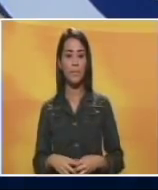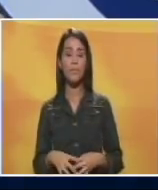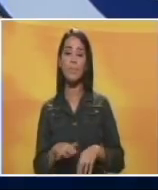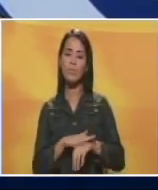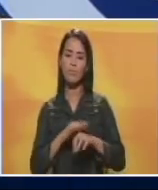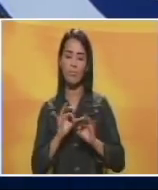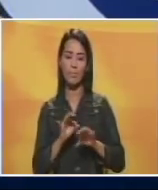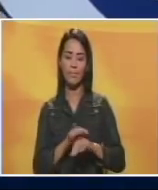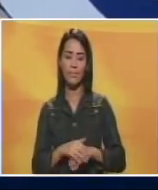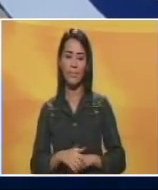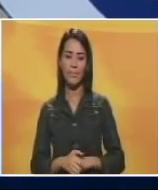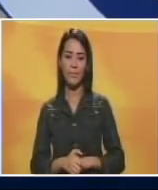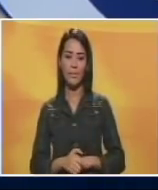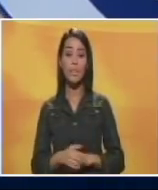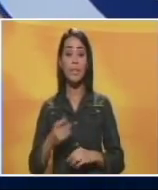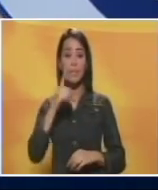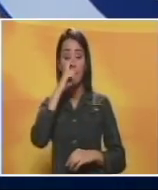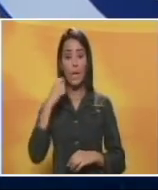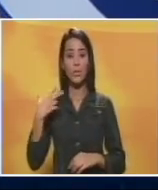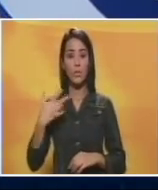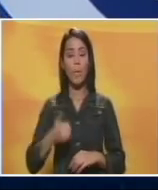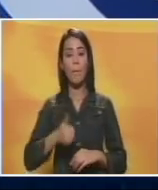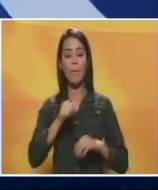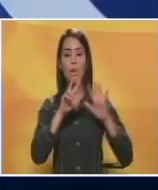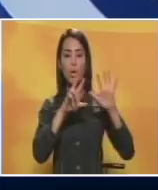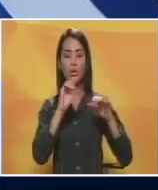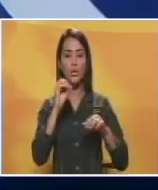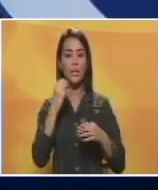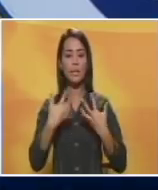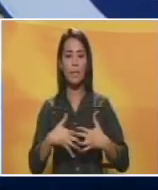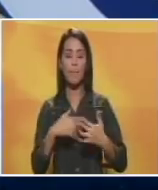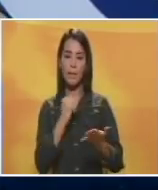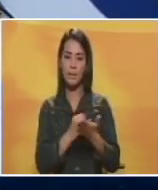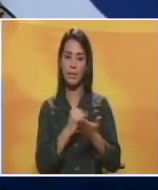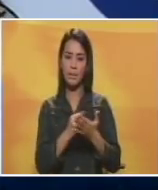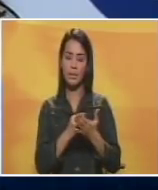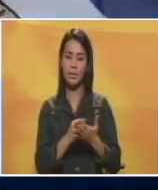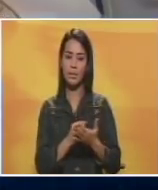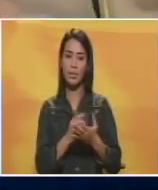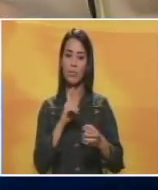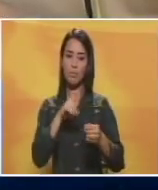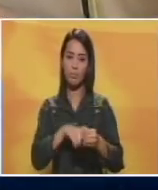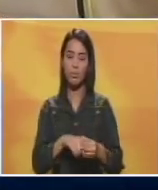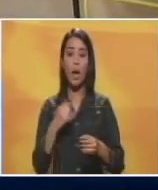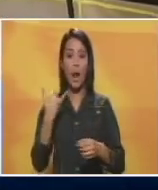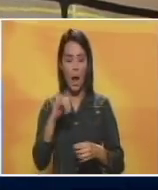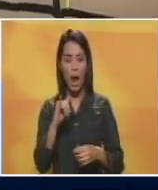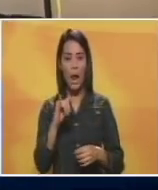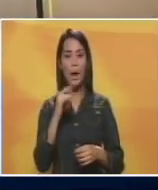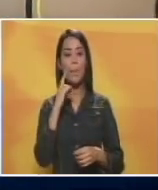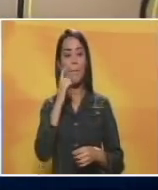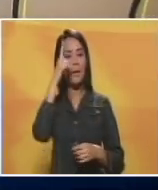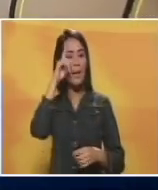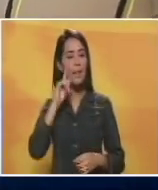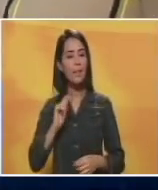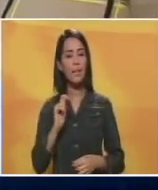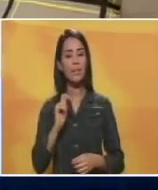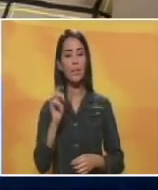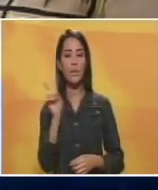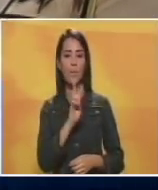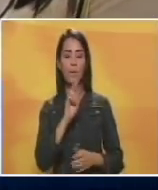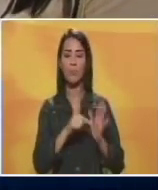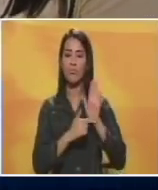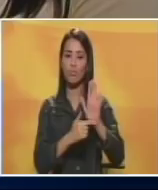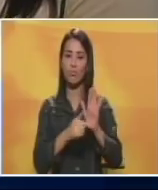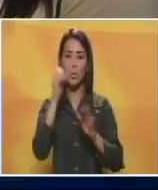plataforma, y ya en lo que va de año más de 800 empresas se han registrado, todavía hay espacio para que el talento venezolano